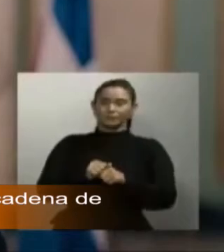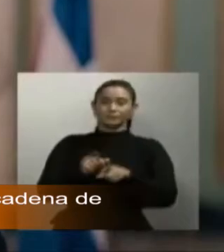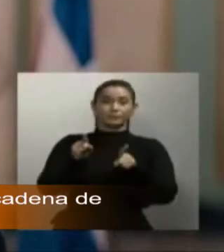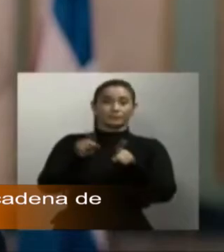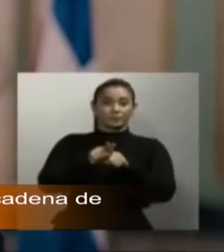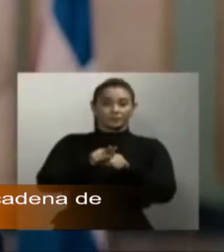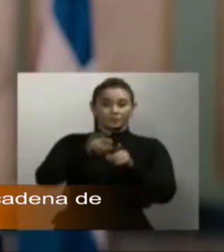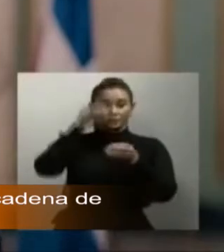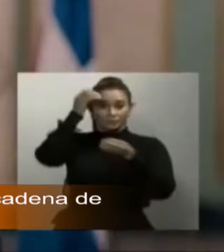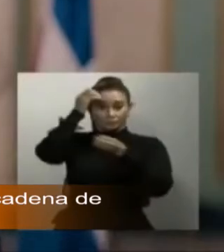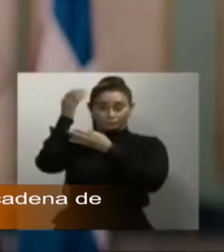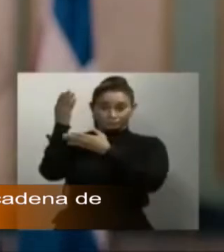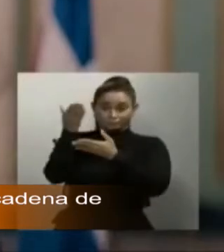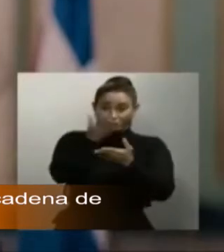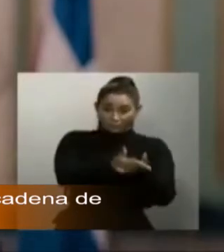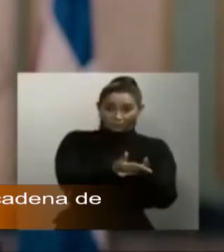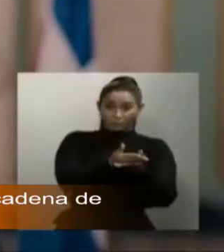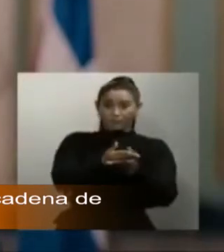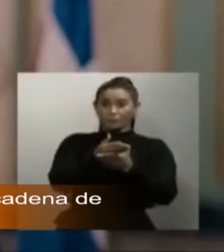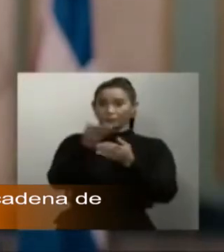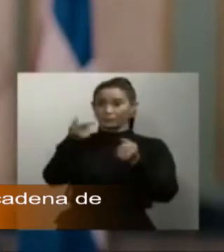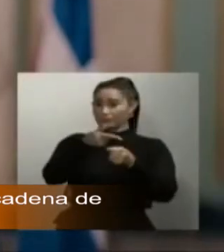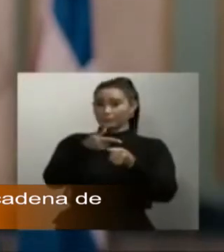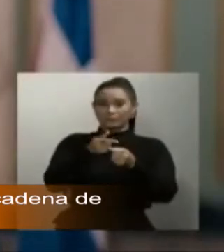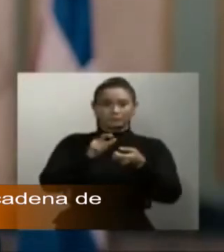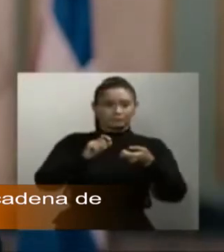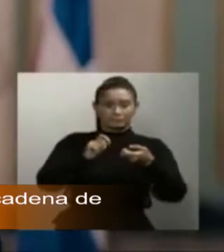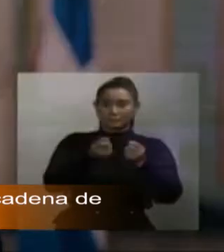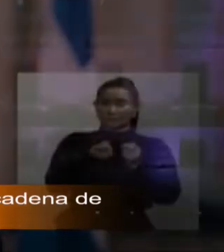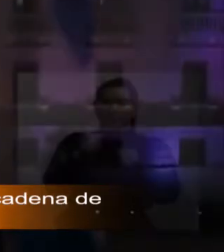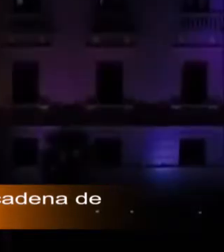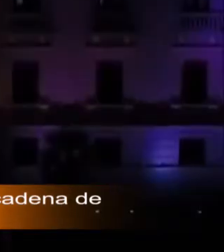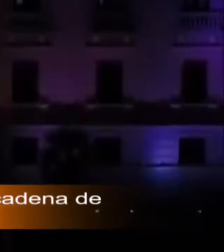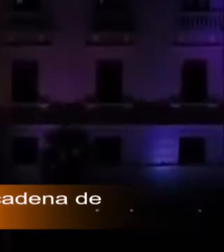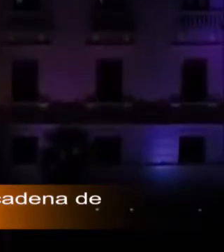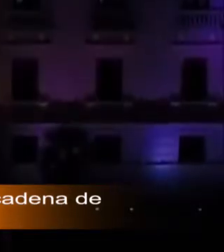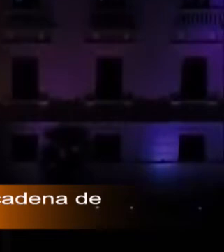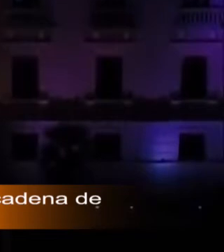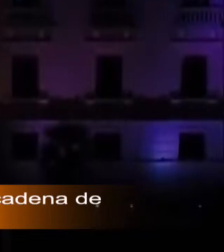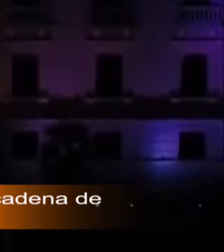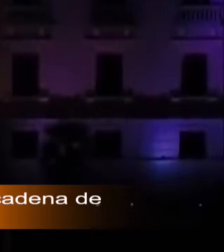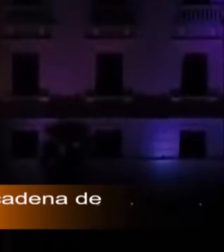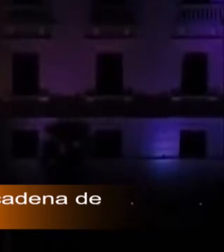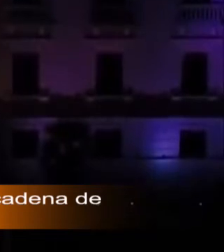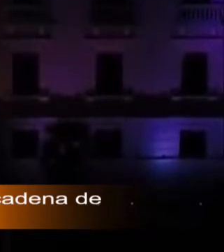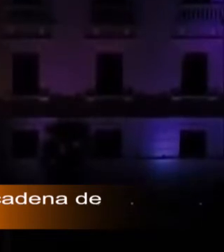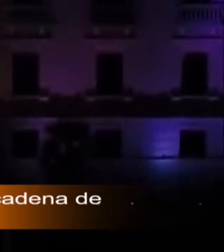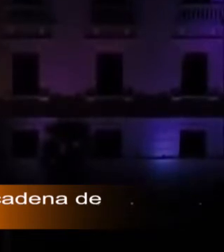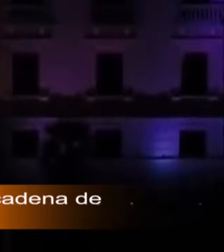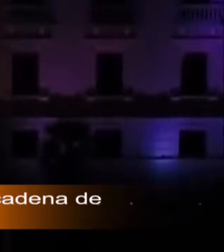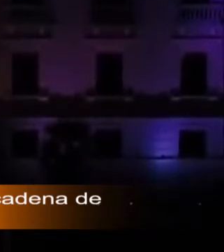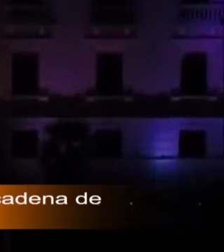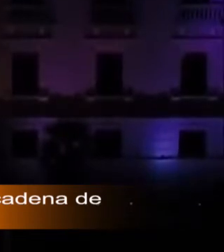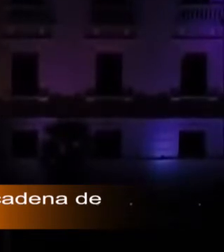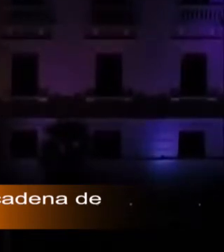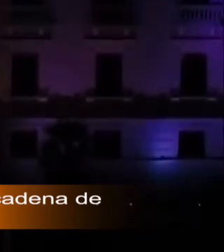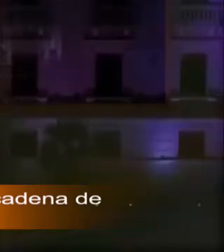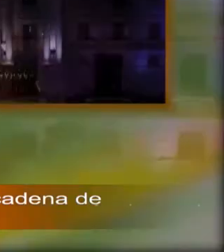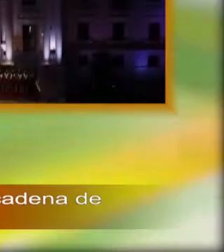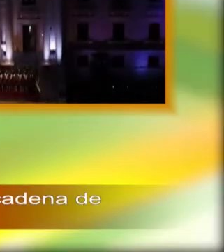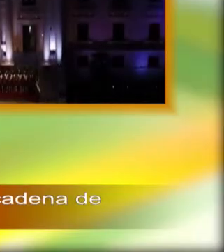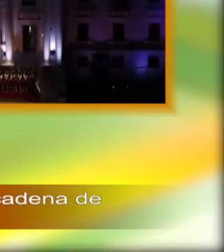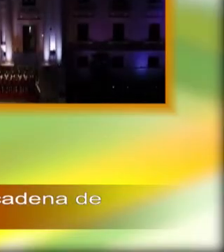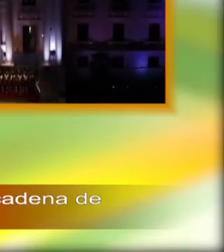política se están creando alguien algún agricultor que nos llame los oriente ese sentido a nivel agropecuario que